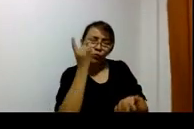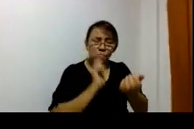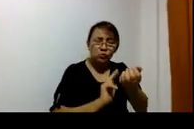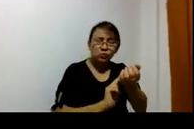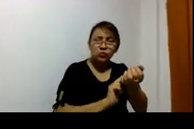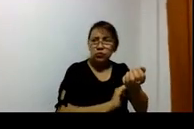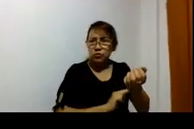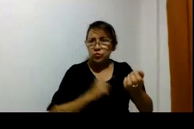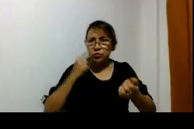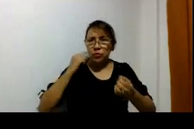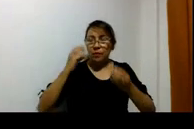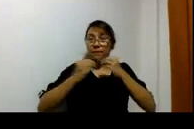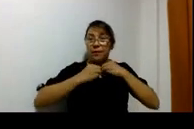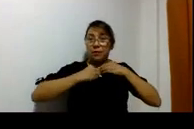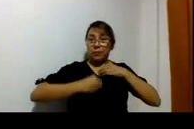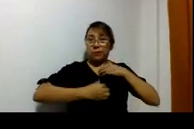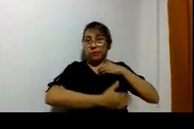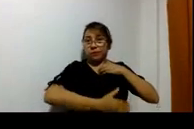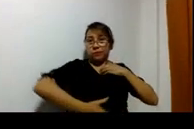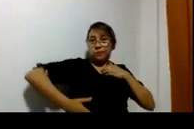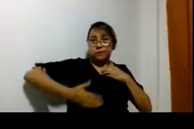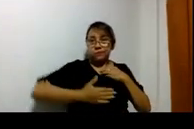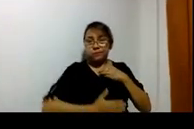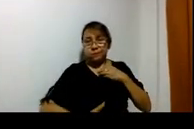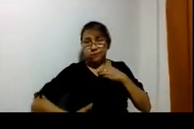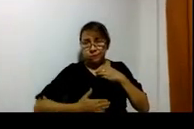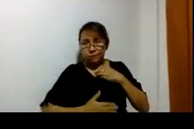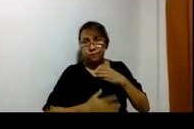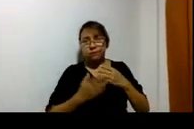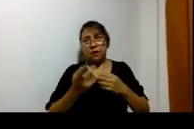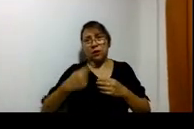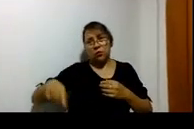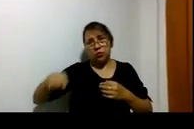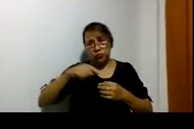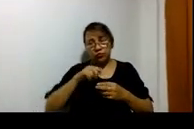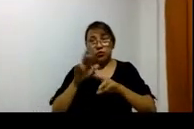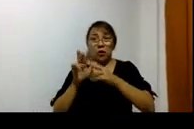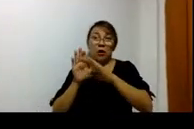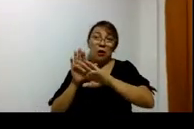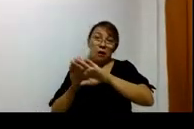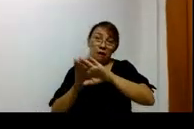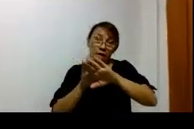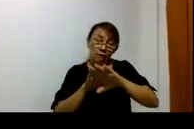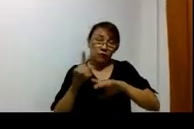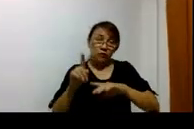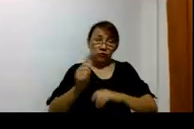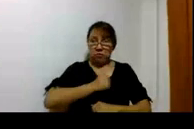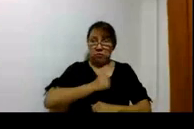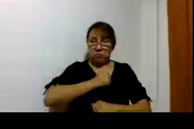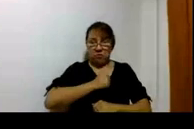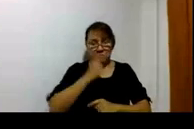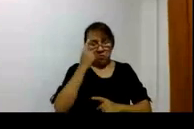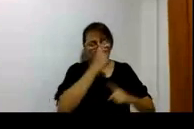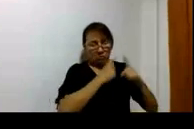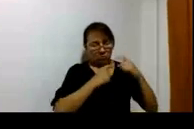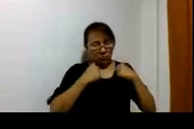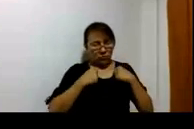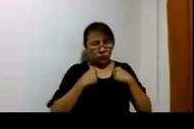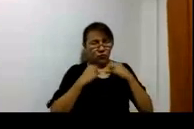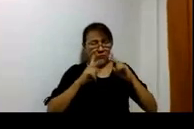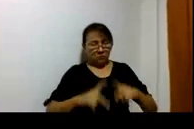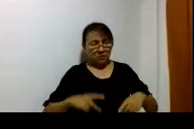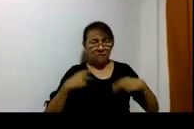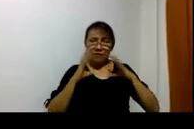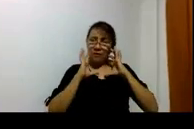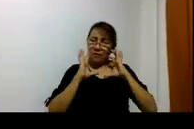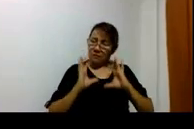tema digestivo, o sea, todo esto yo los invito para que ustedes también de una forma muy autónoma, pues echen un repasito a la